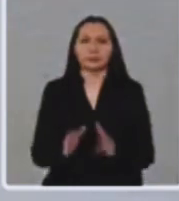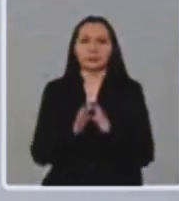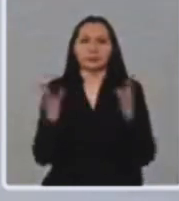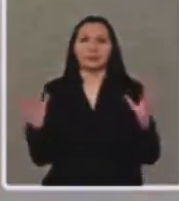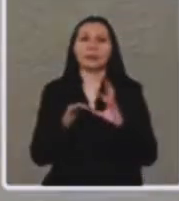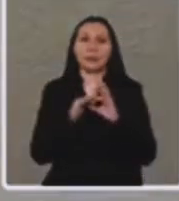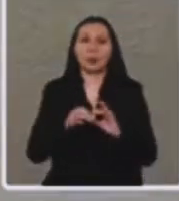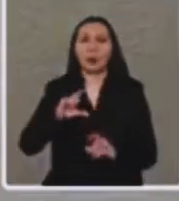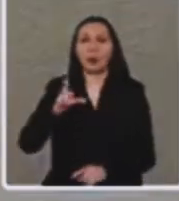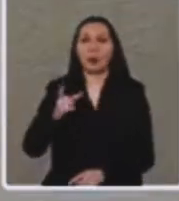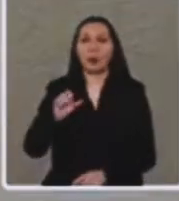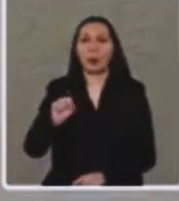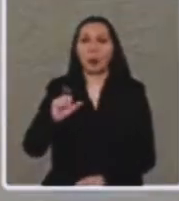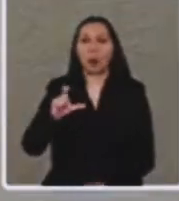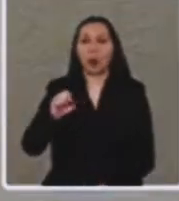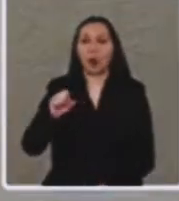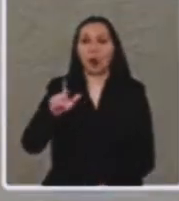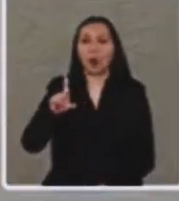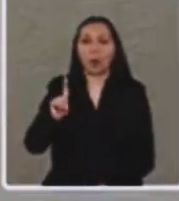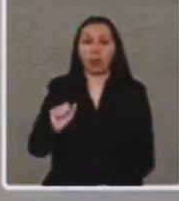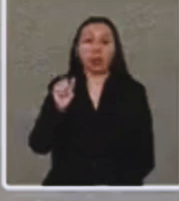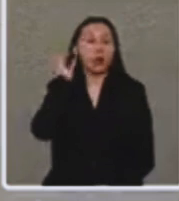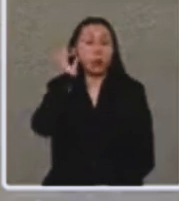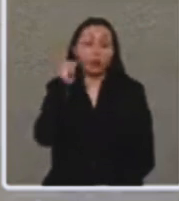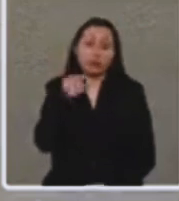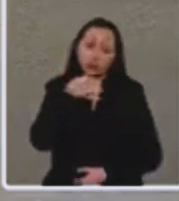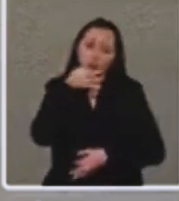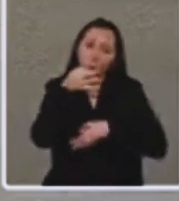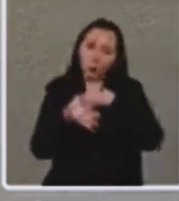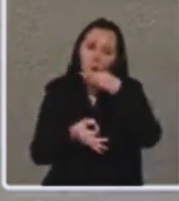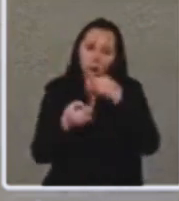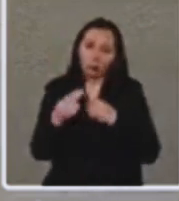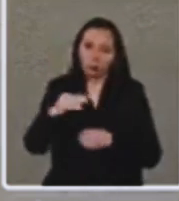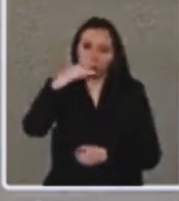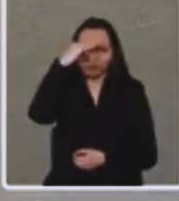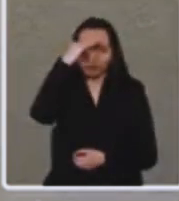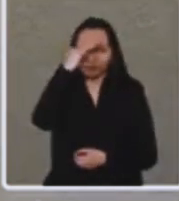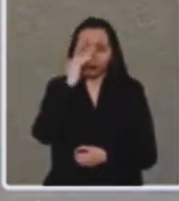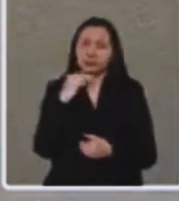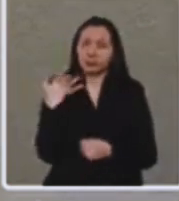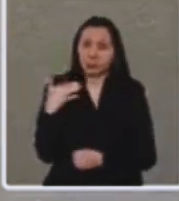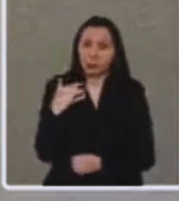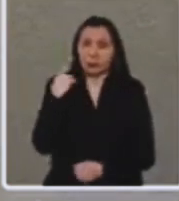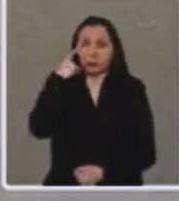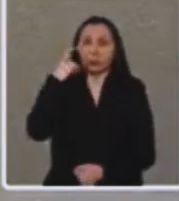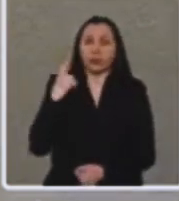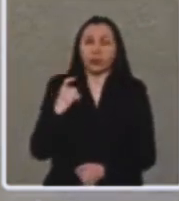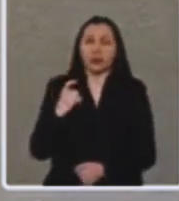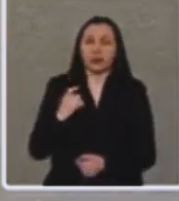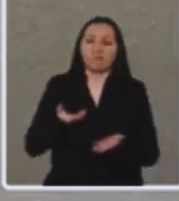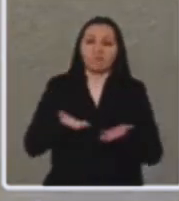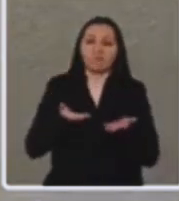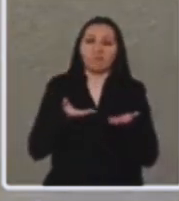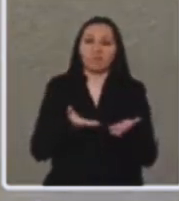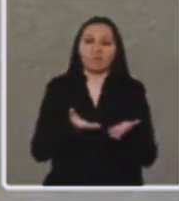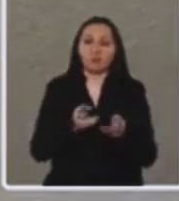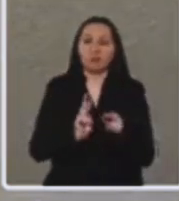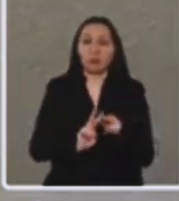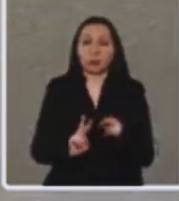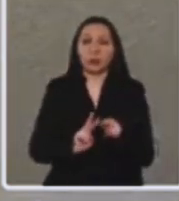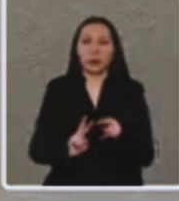Muchas gracias, Guacolda, por tu testimonio. Creo que es importante hacer estos gestos